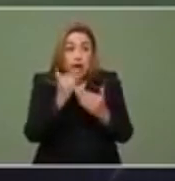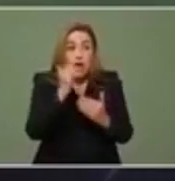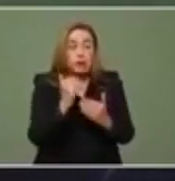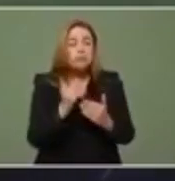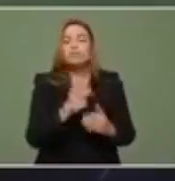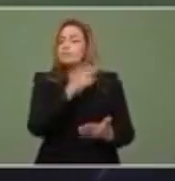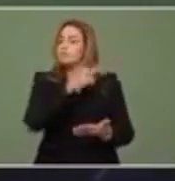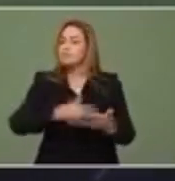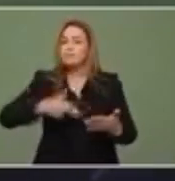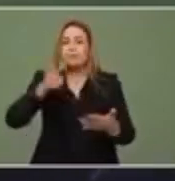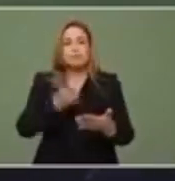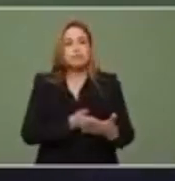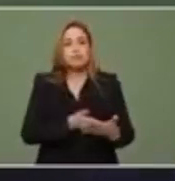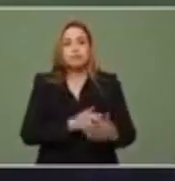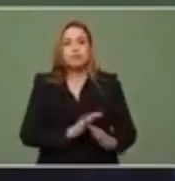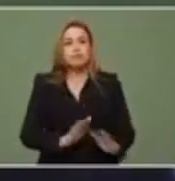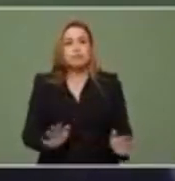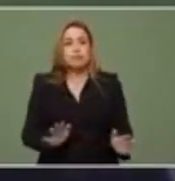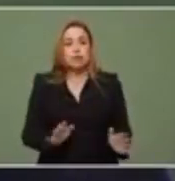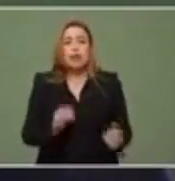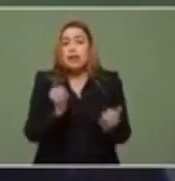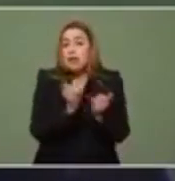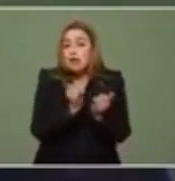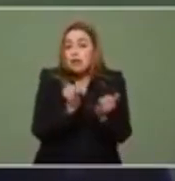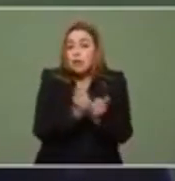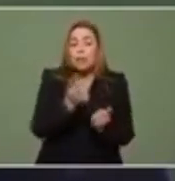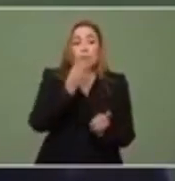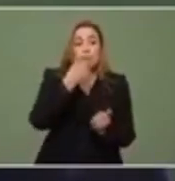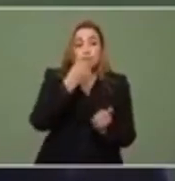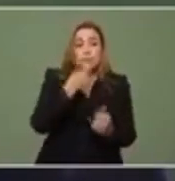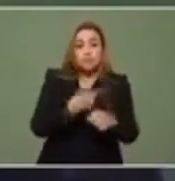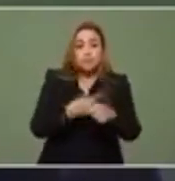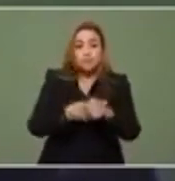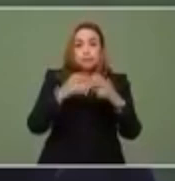Lo mismo en el caso de los medicamentos.